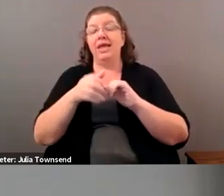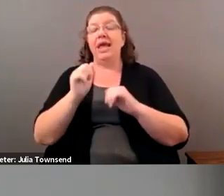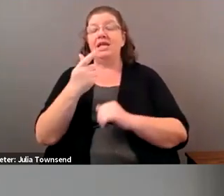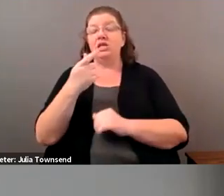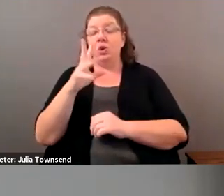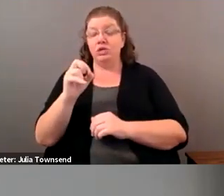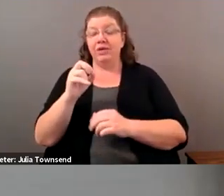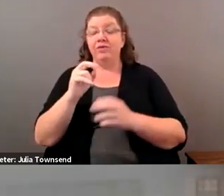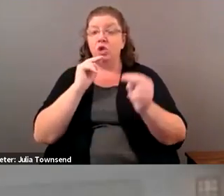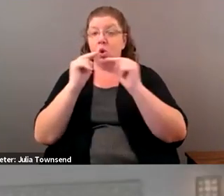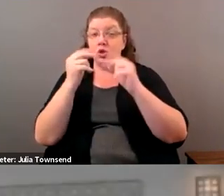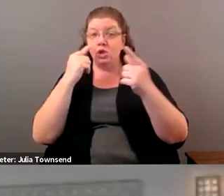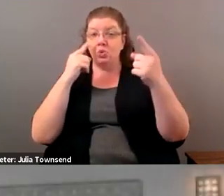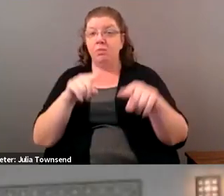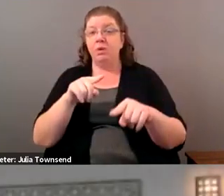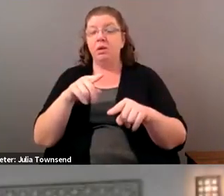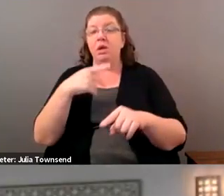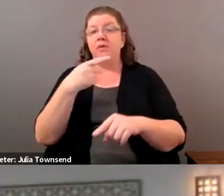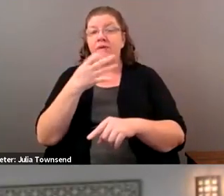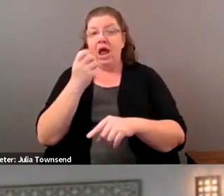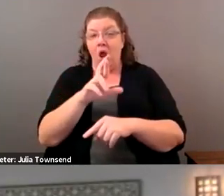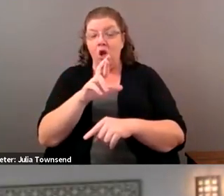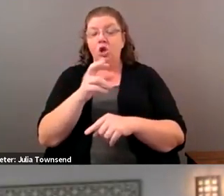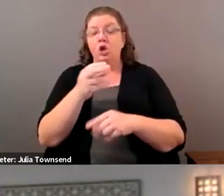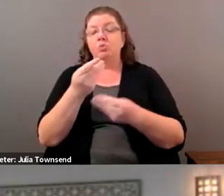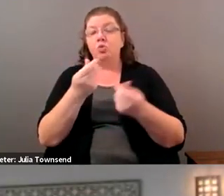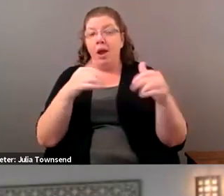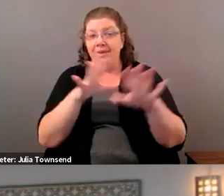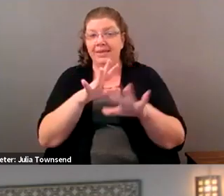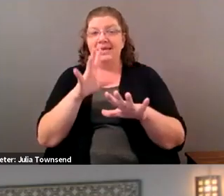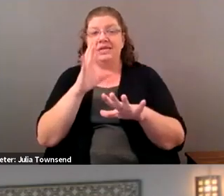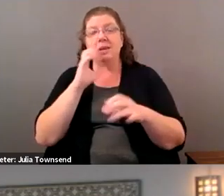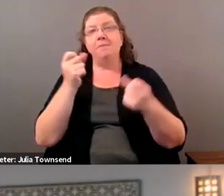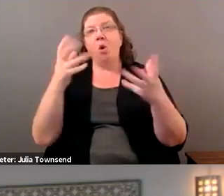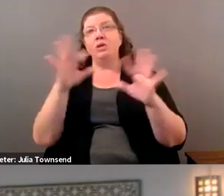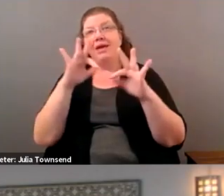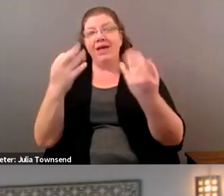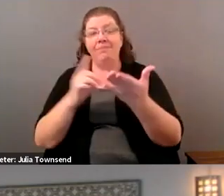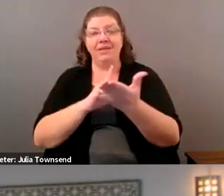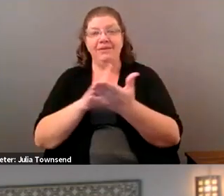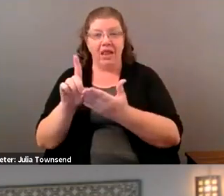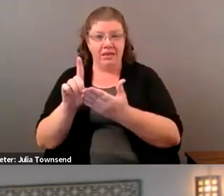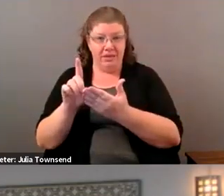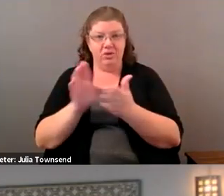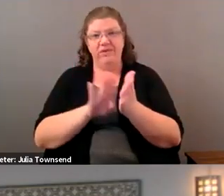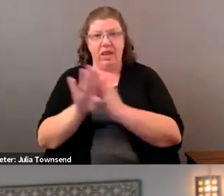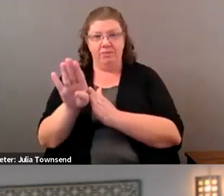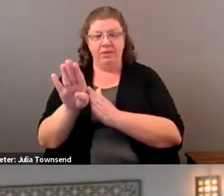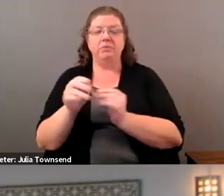moción para aprobar este artículo del orden del día del acuerdo de negociación con fowler a parís